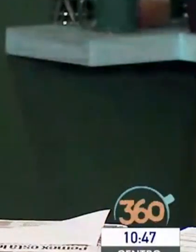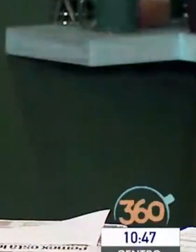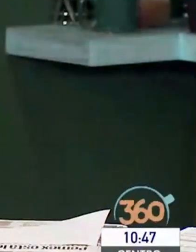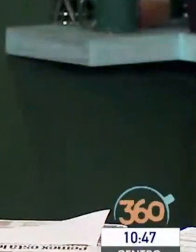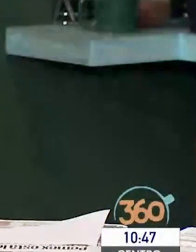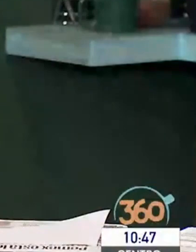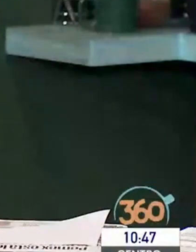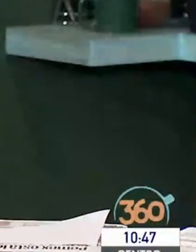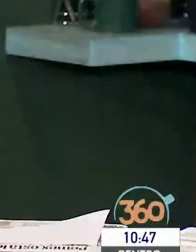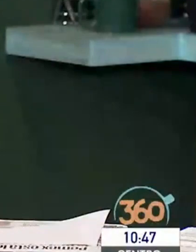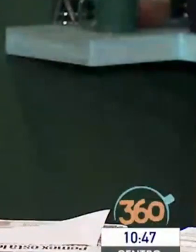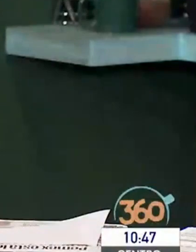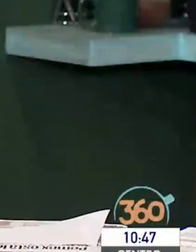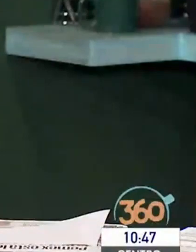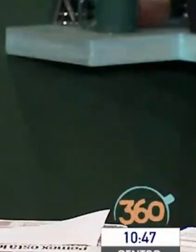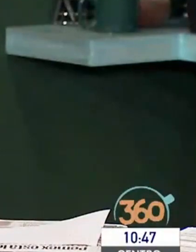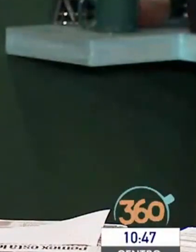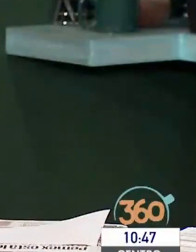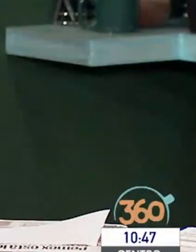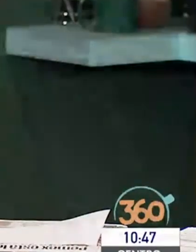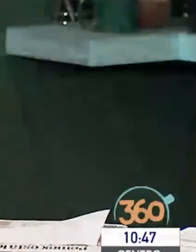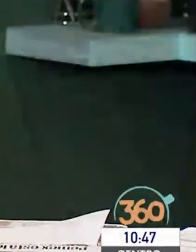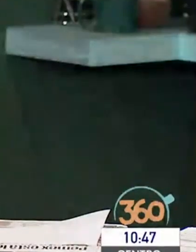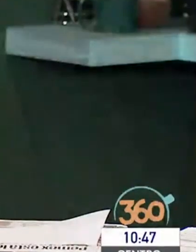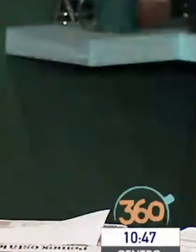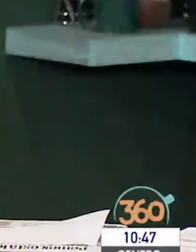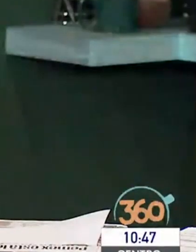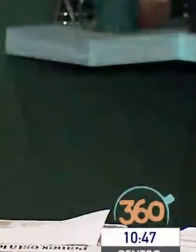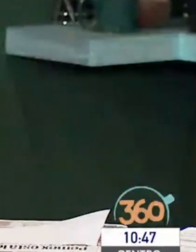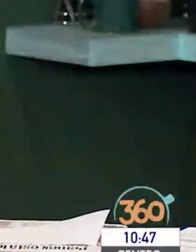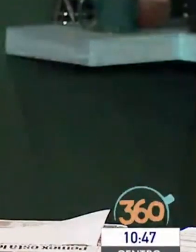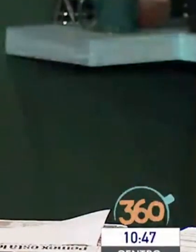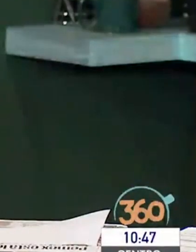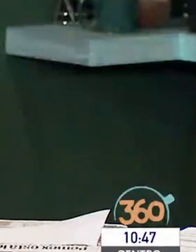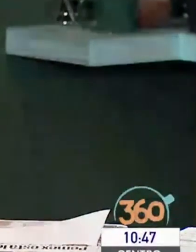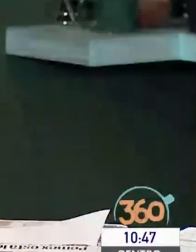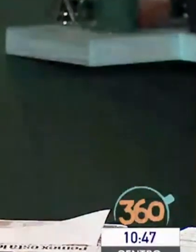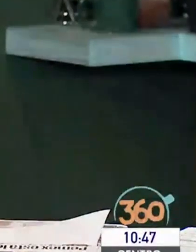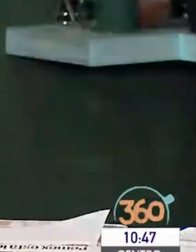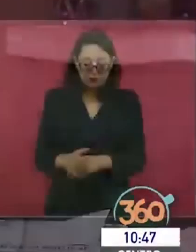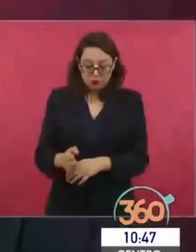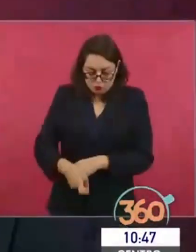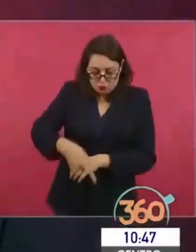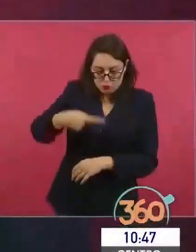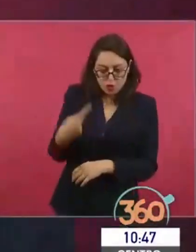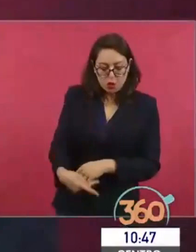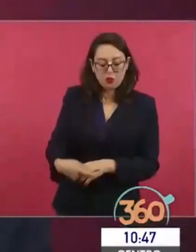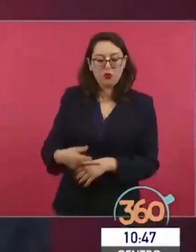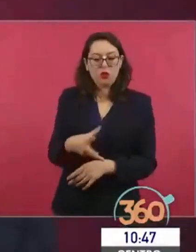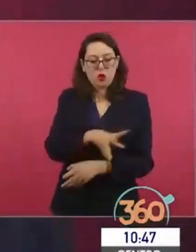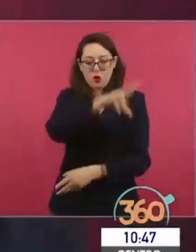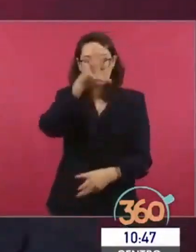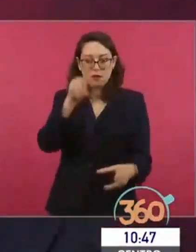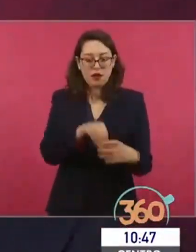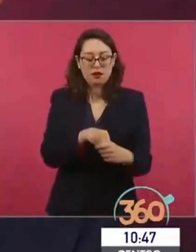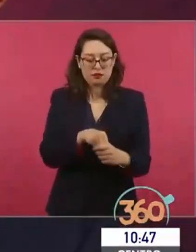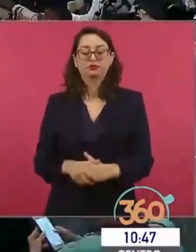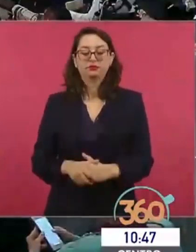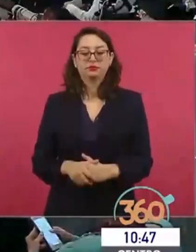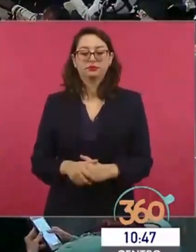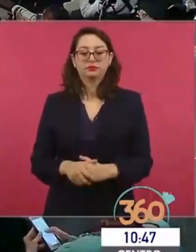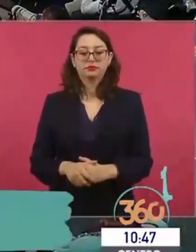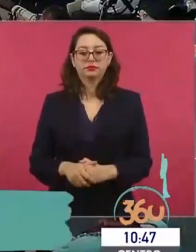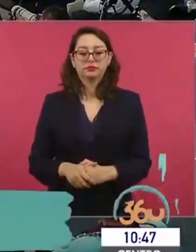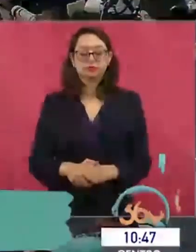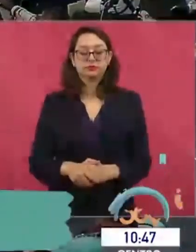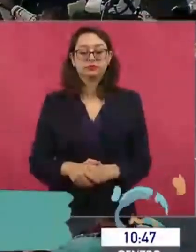año principios del próximo año ya el resto de lo que va a producir vamos a escuchar ya la